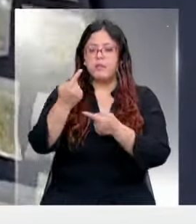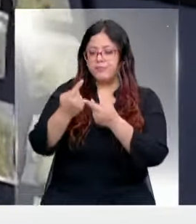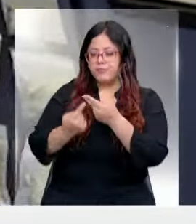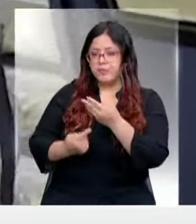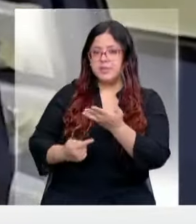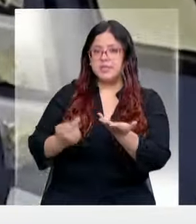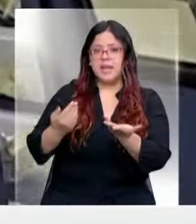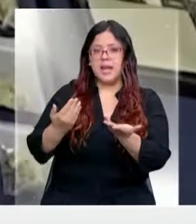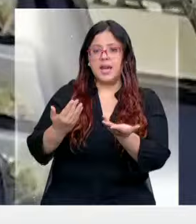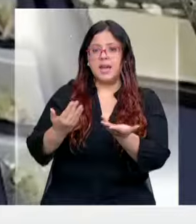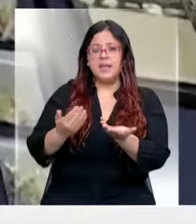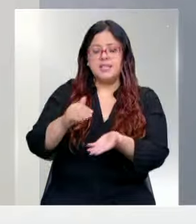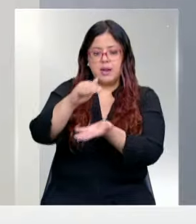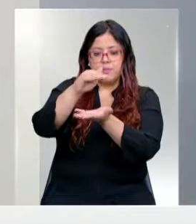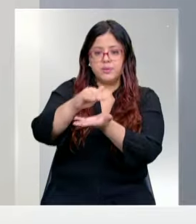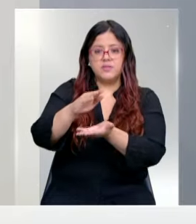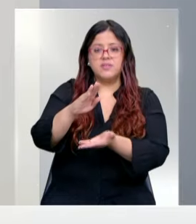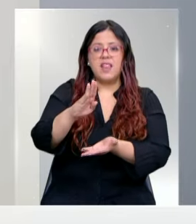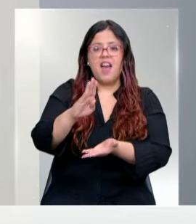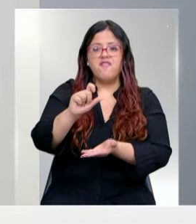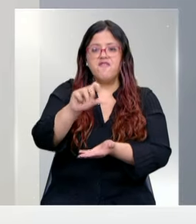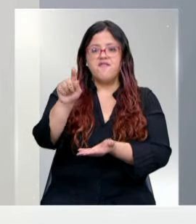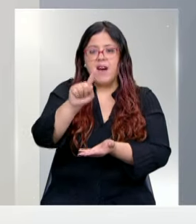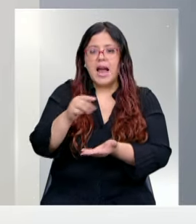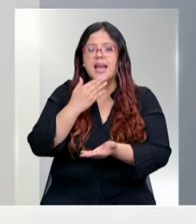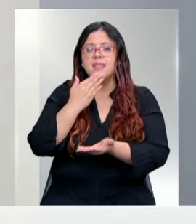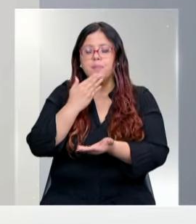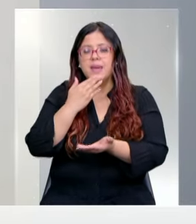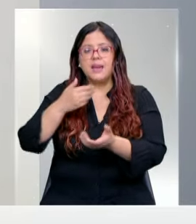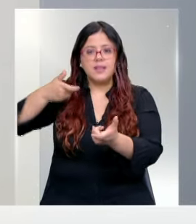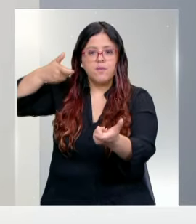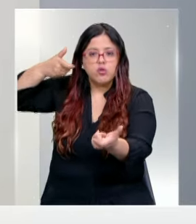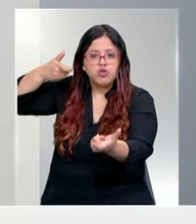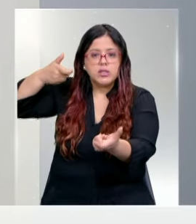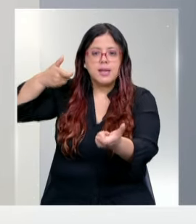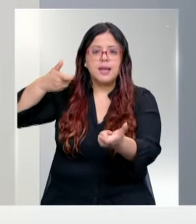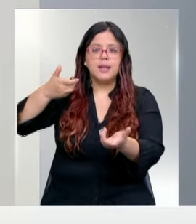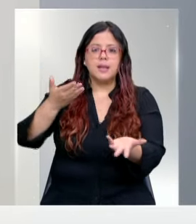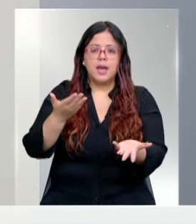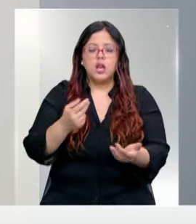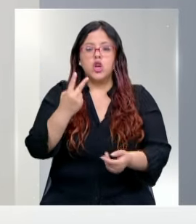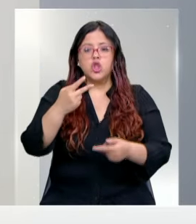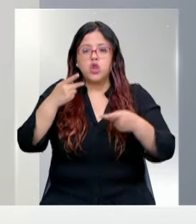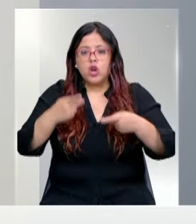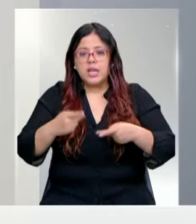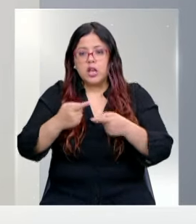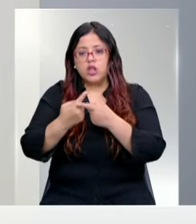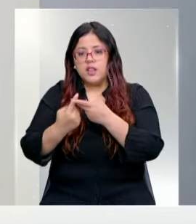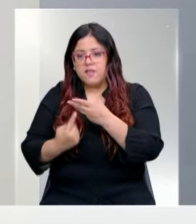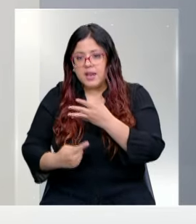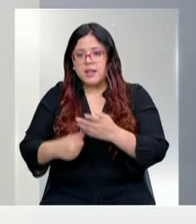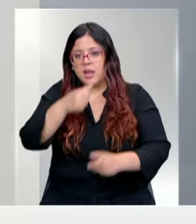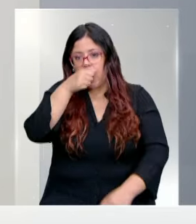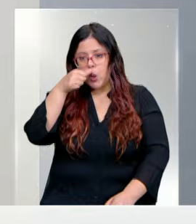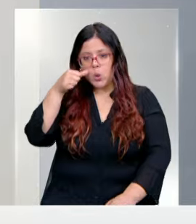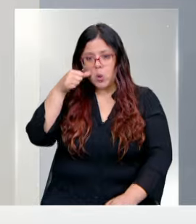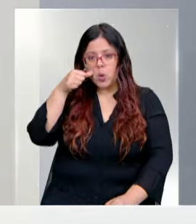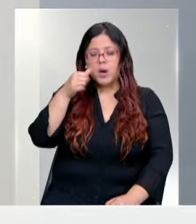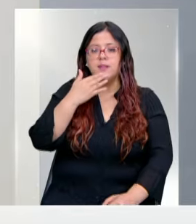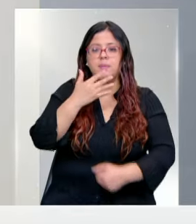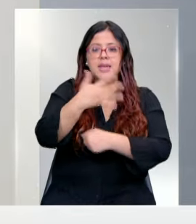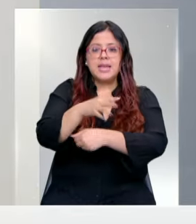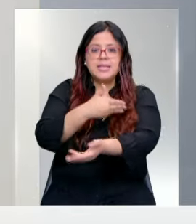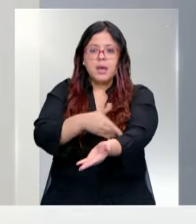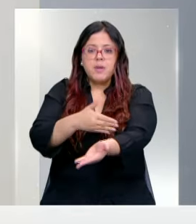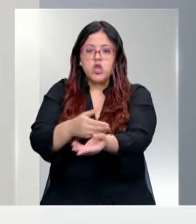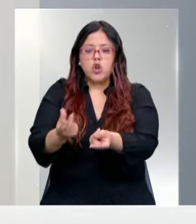munición, cargadores de armas, incluido un cargador de fusil, cerca de 2 kilos de distintas sustancias estupefacientes y 15 millones